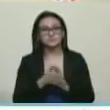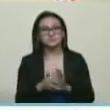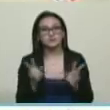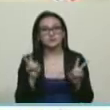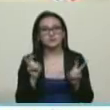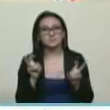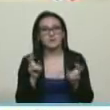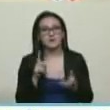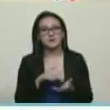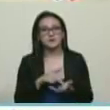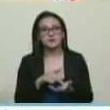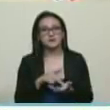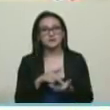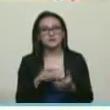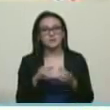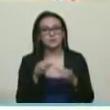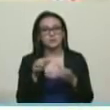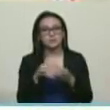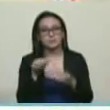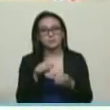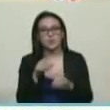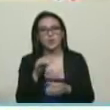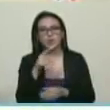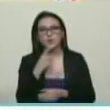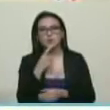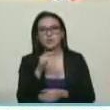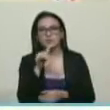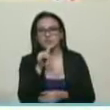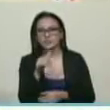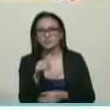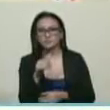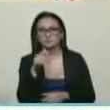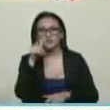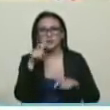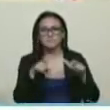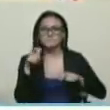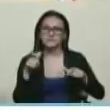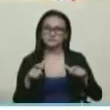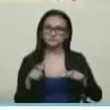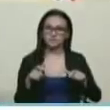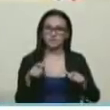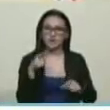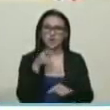la presencia de puntos rojos y denuncias de personas que estarían siendo